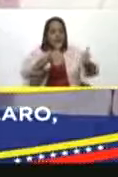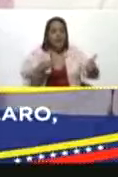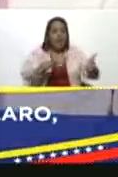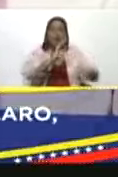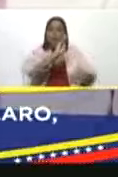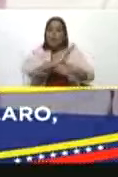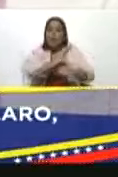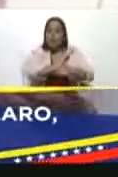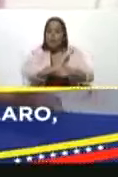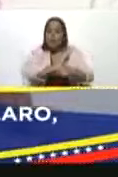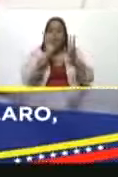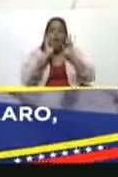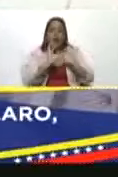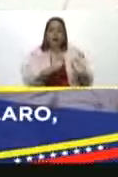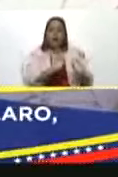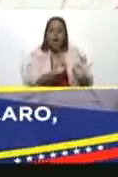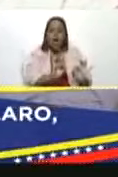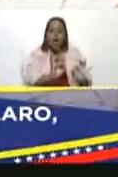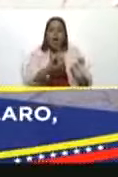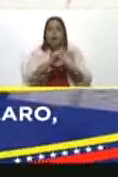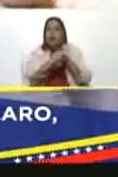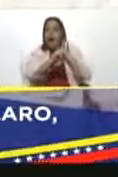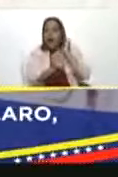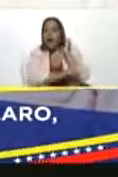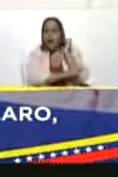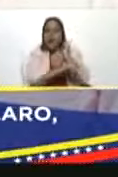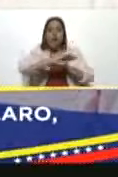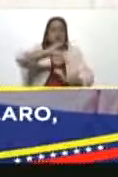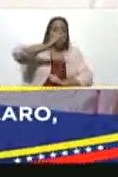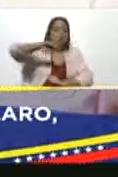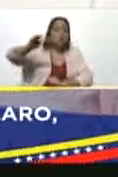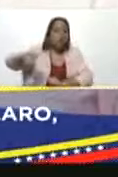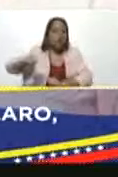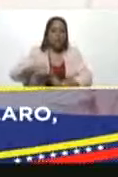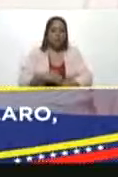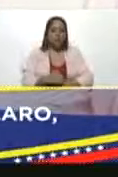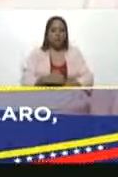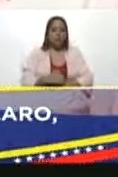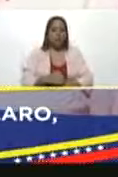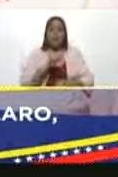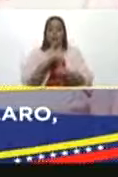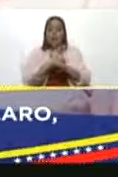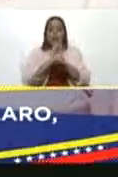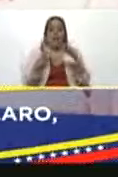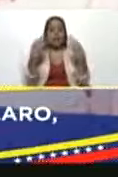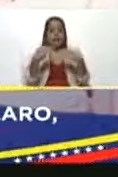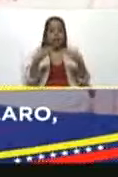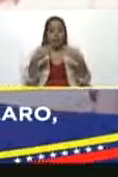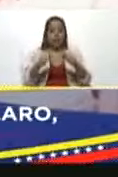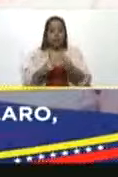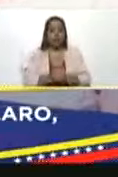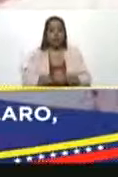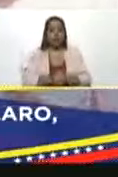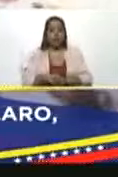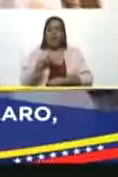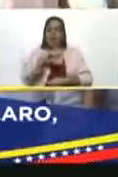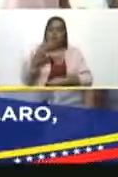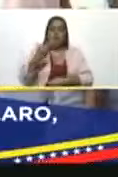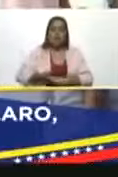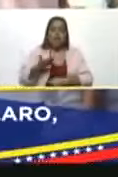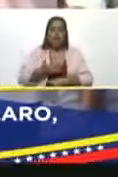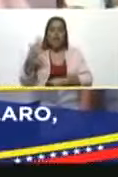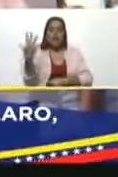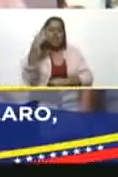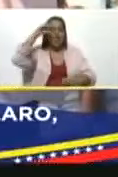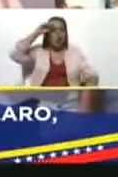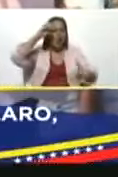protegerlas, cuidar los parques, cuidar las montañas, cuidar la naturaleza. Esa es la esencia nuestra, el quinto